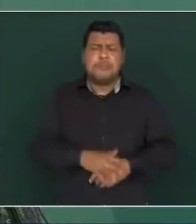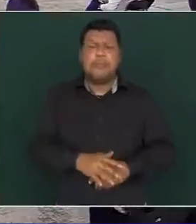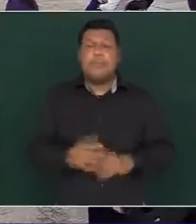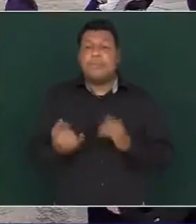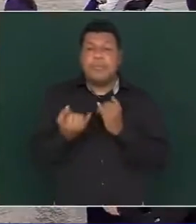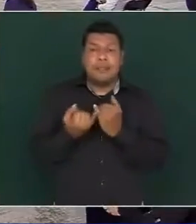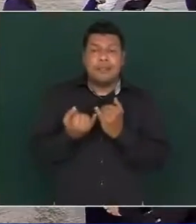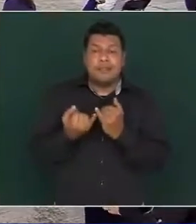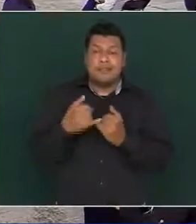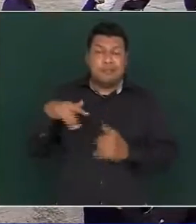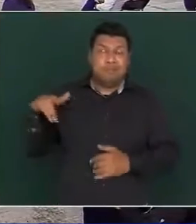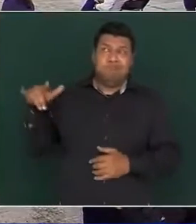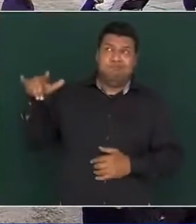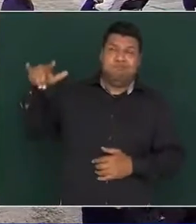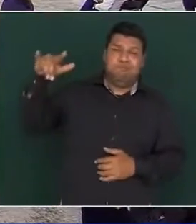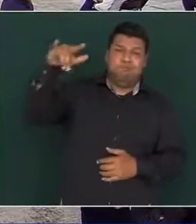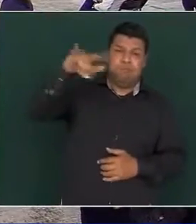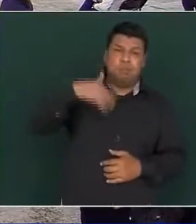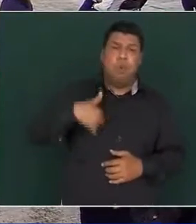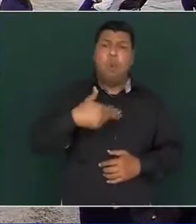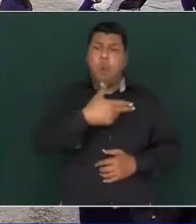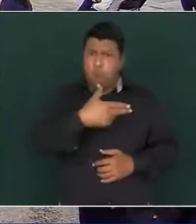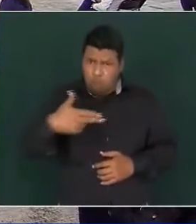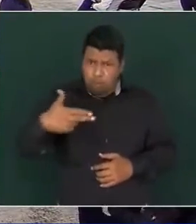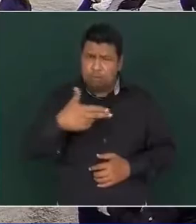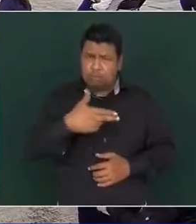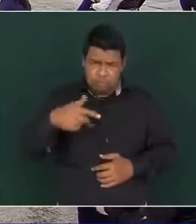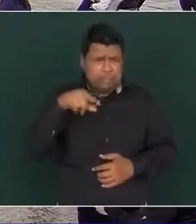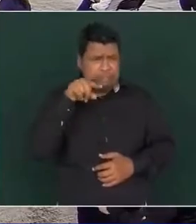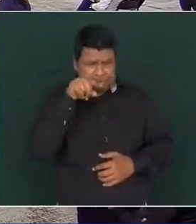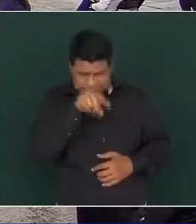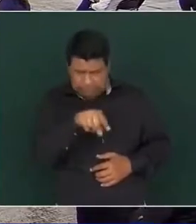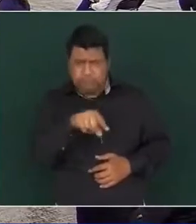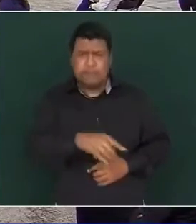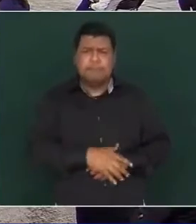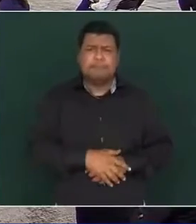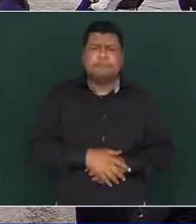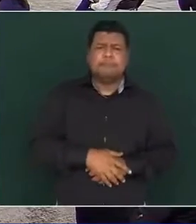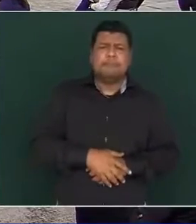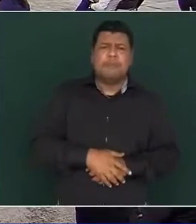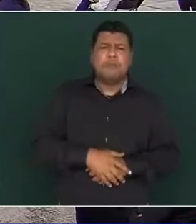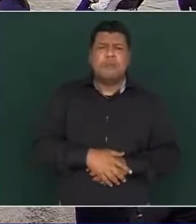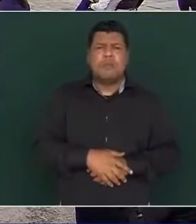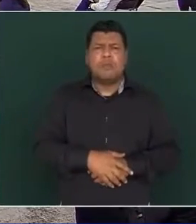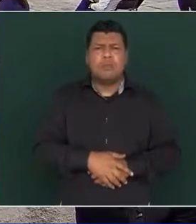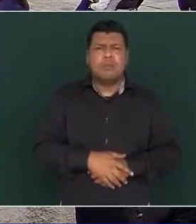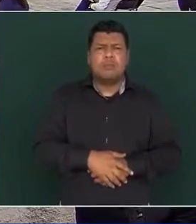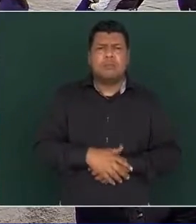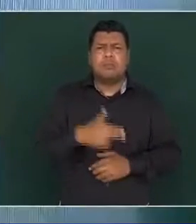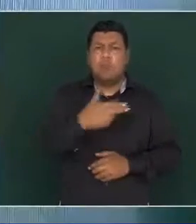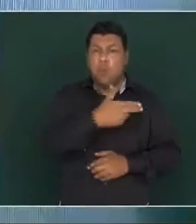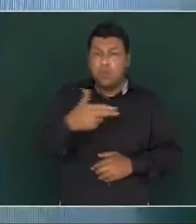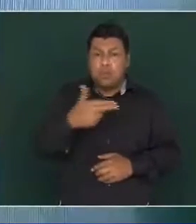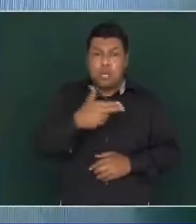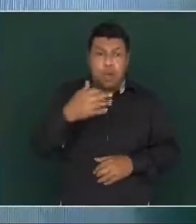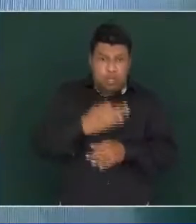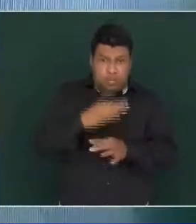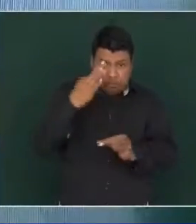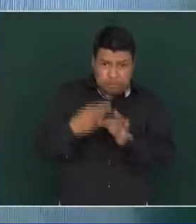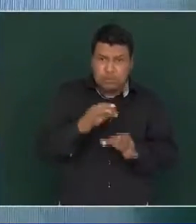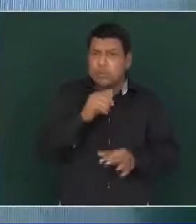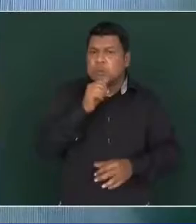También el aeropuerto tiene su hotel. Este hotel quizá tardará un poquito más porque hay